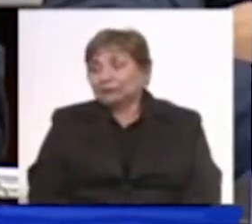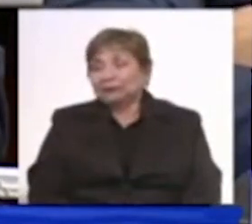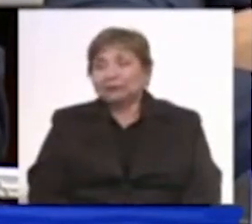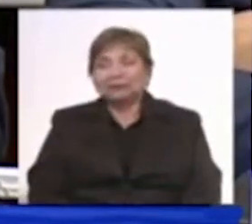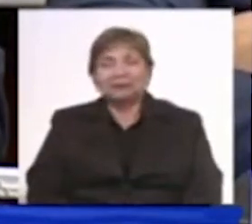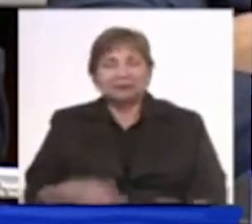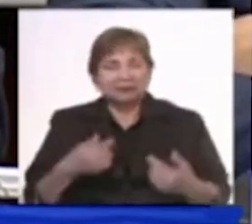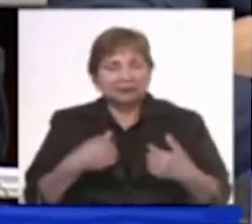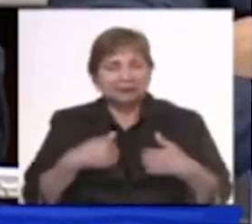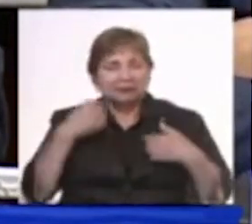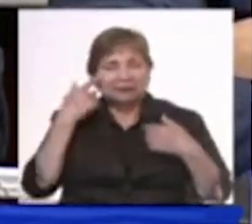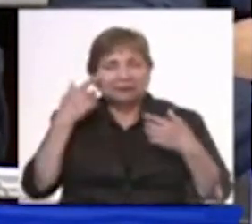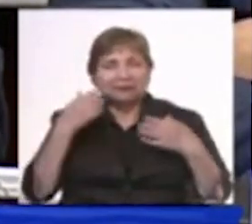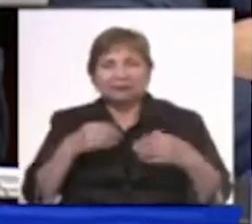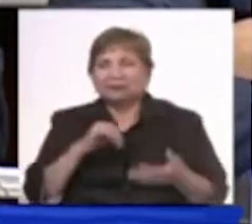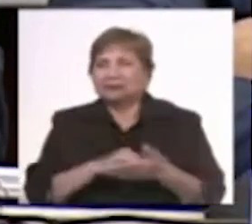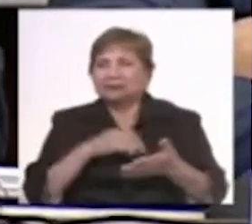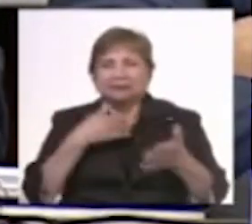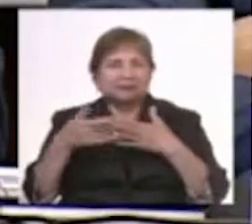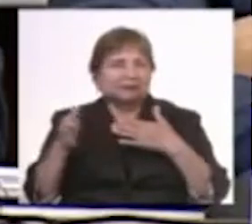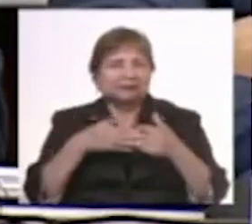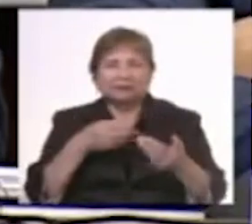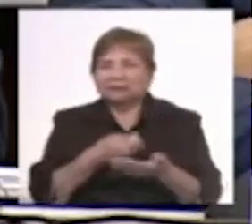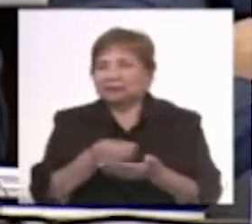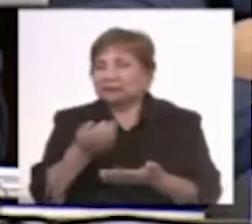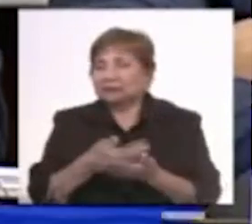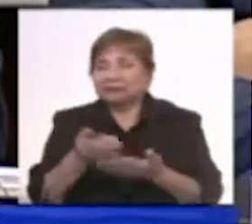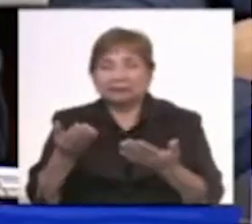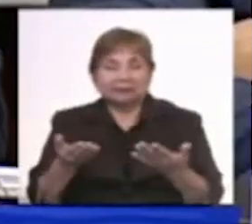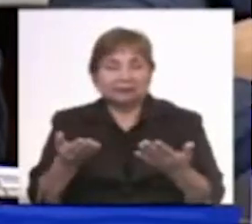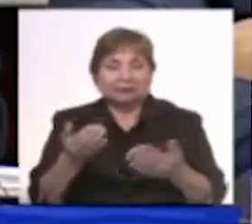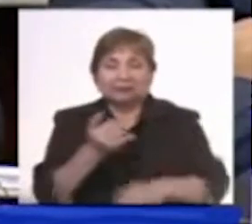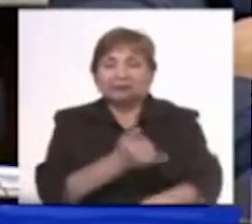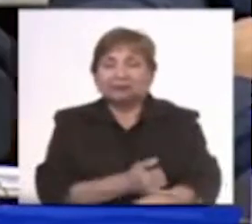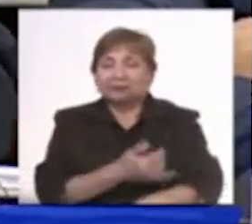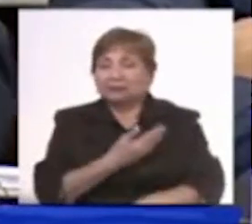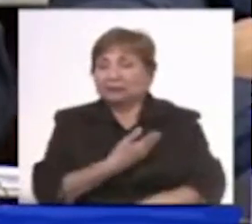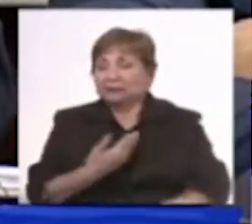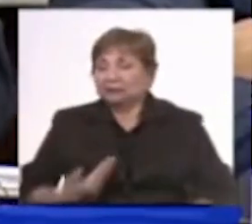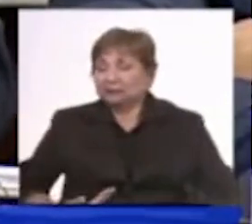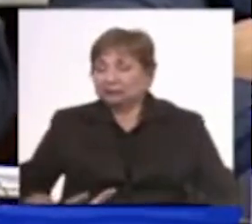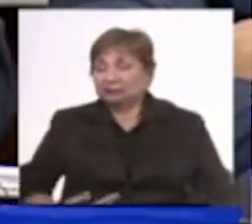yo creo que cualquier gasto que haga una entidad del Estado,